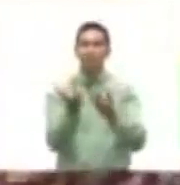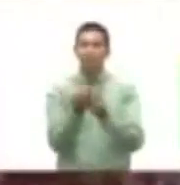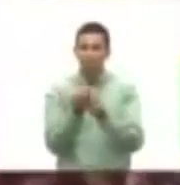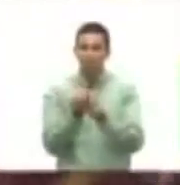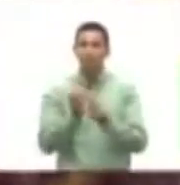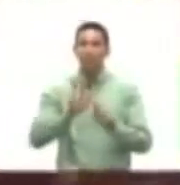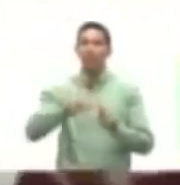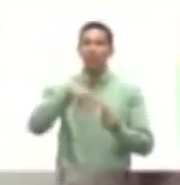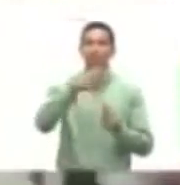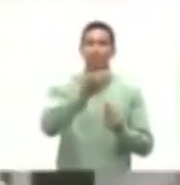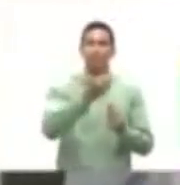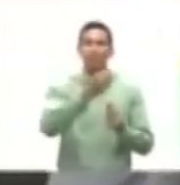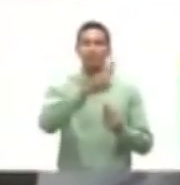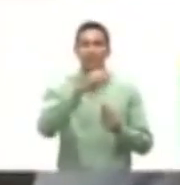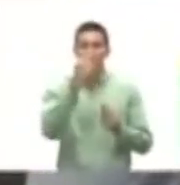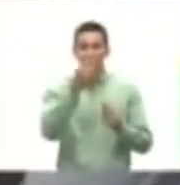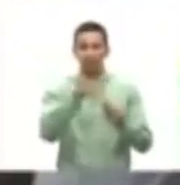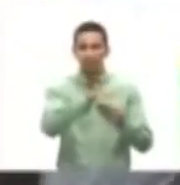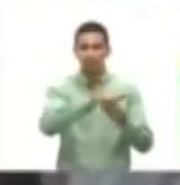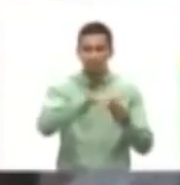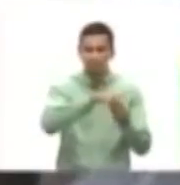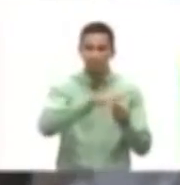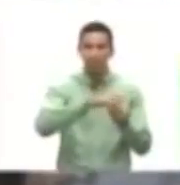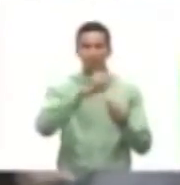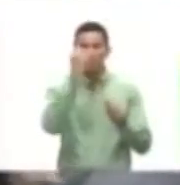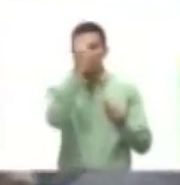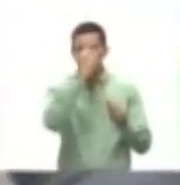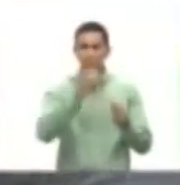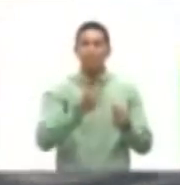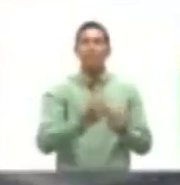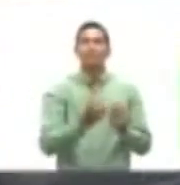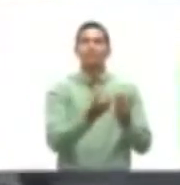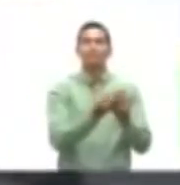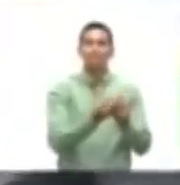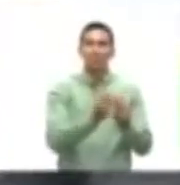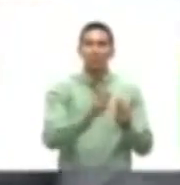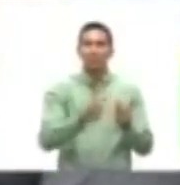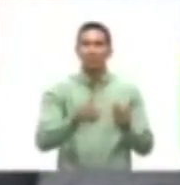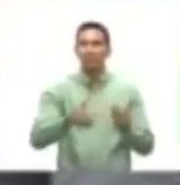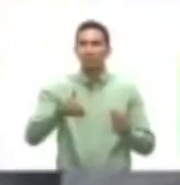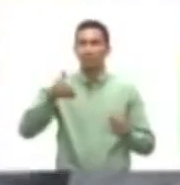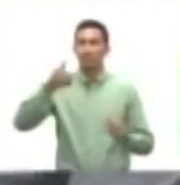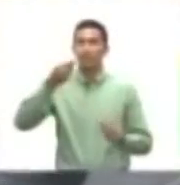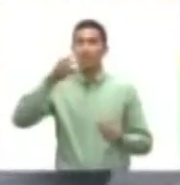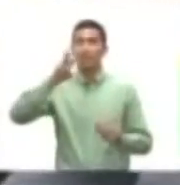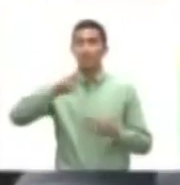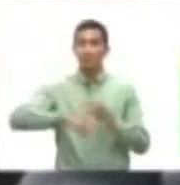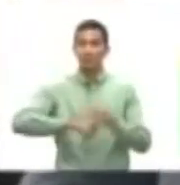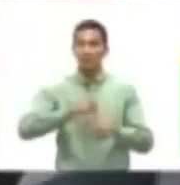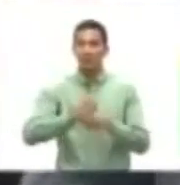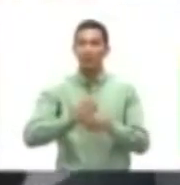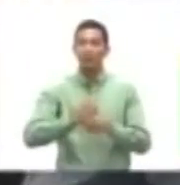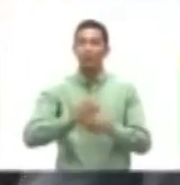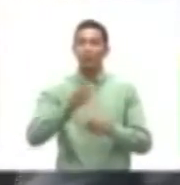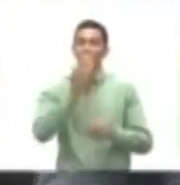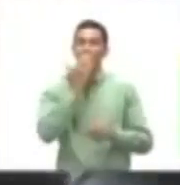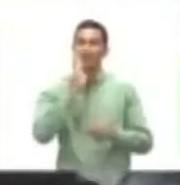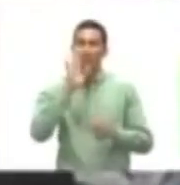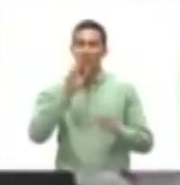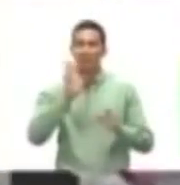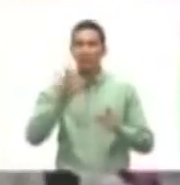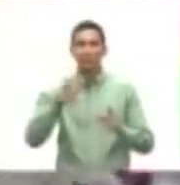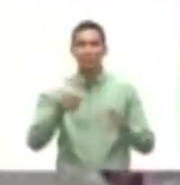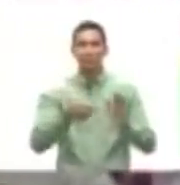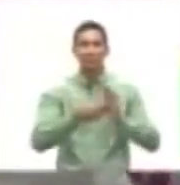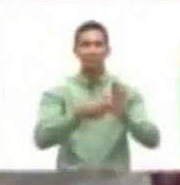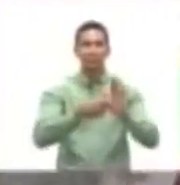Hipódromo y finalmente en Estampas Colombianas. Además, a la edad de 13 años participó en el reinado intercolegial de la cumbia y